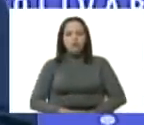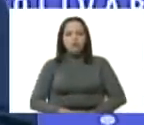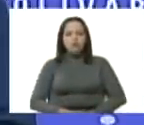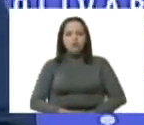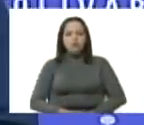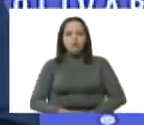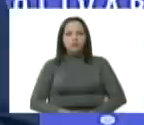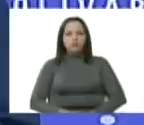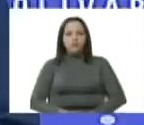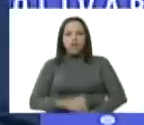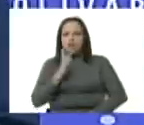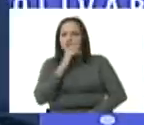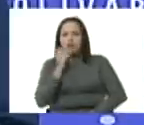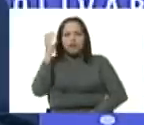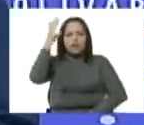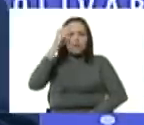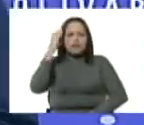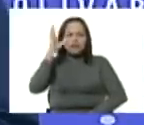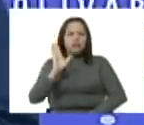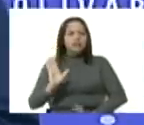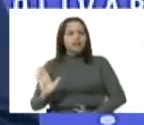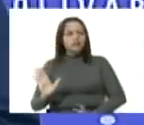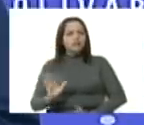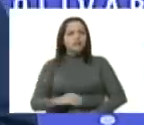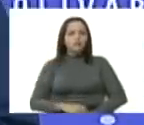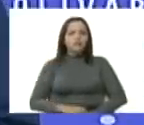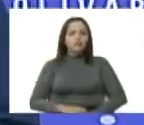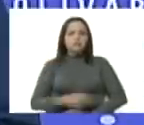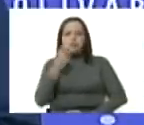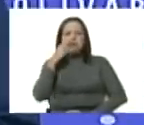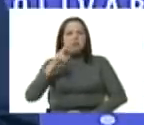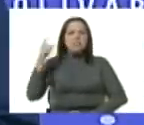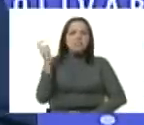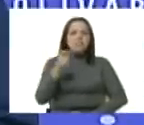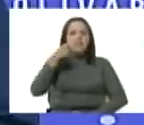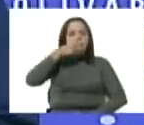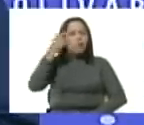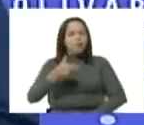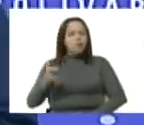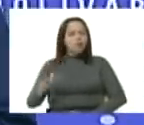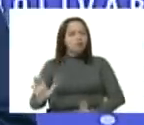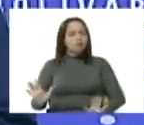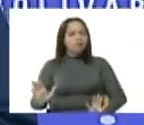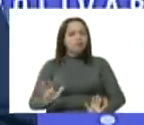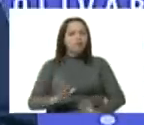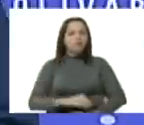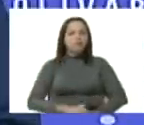son incapaces, no ven la necesidad del pueblo.